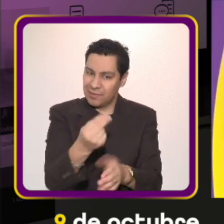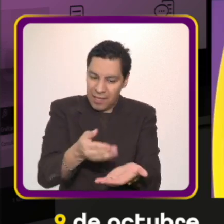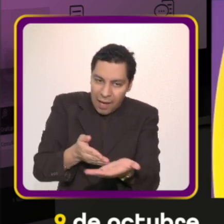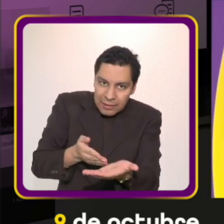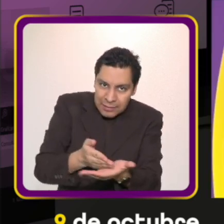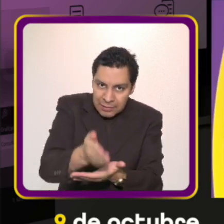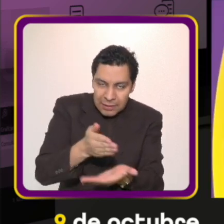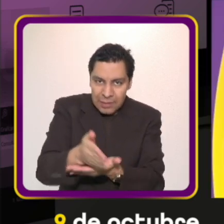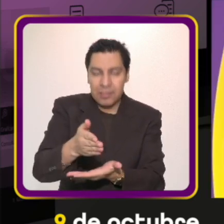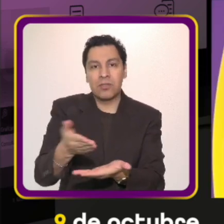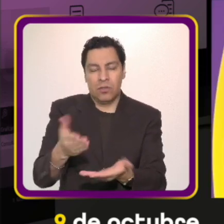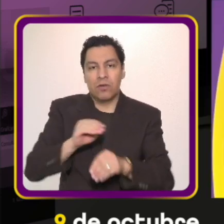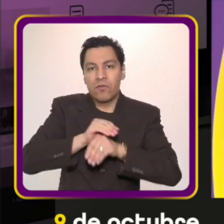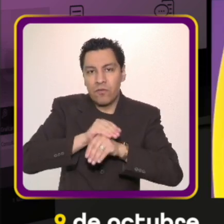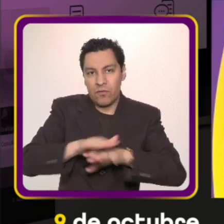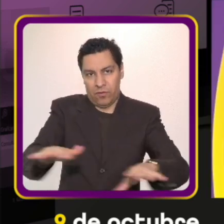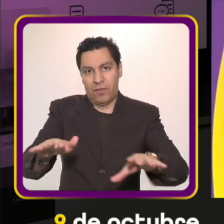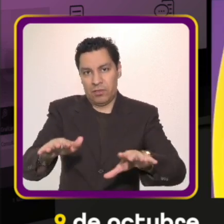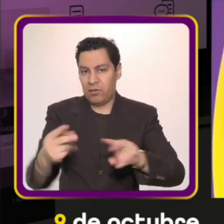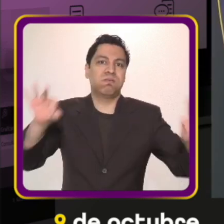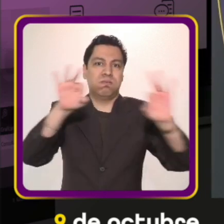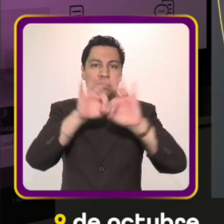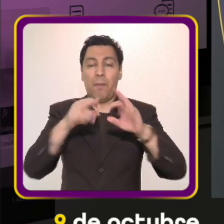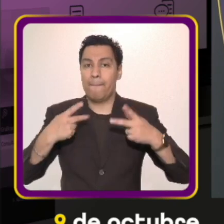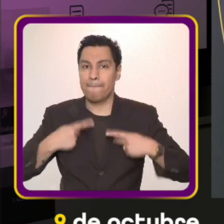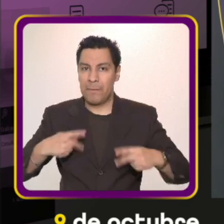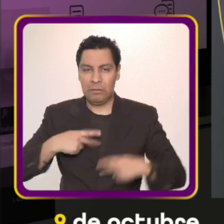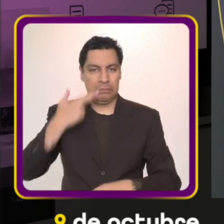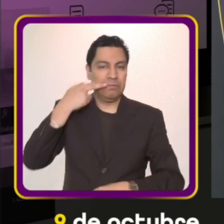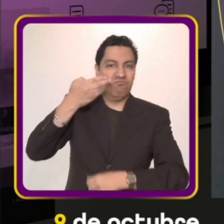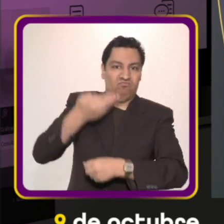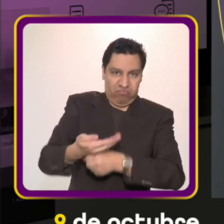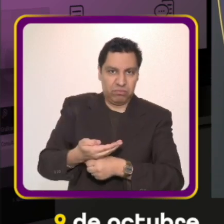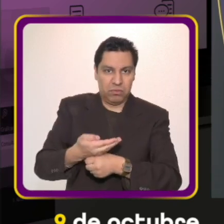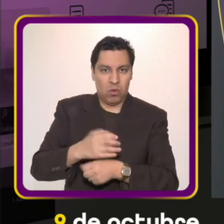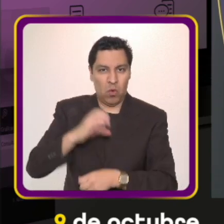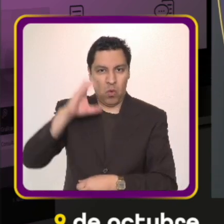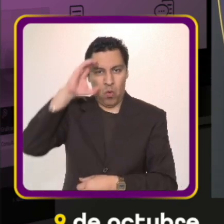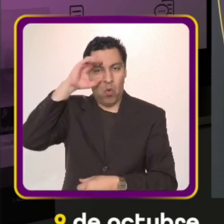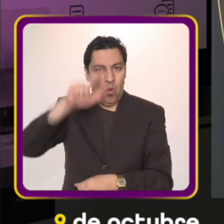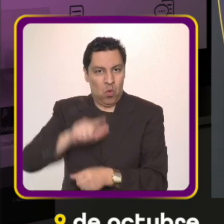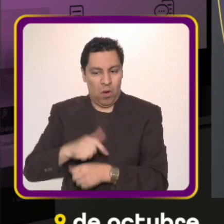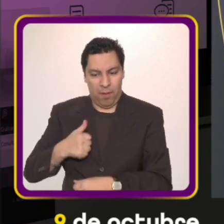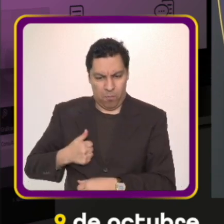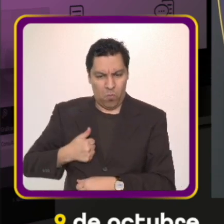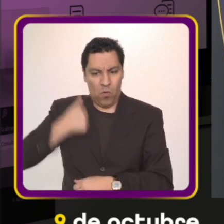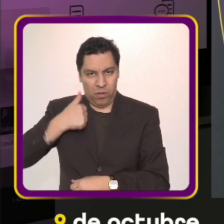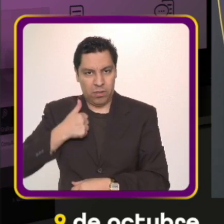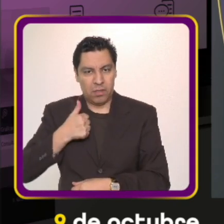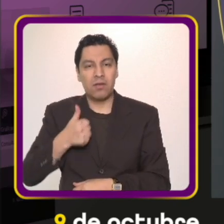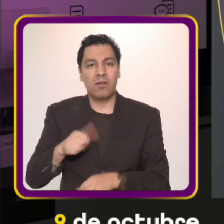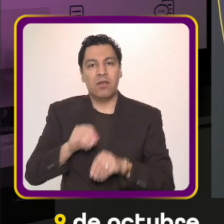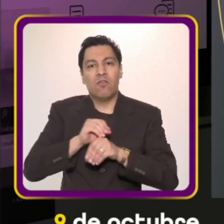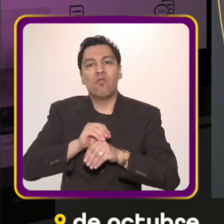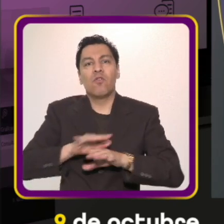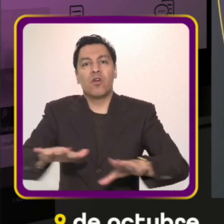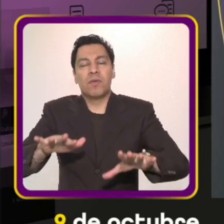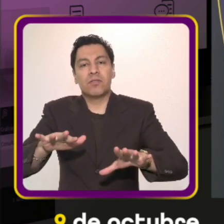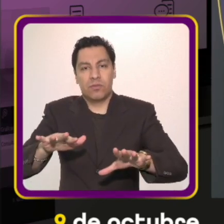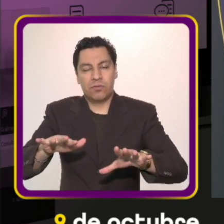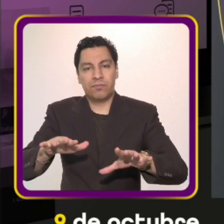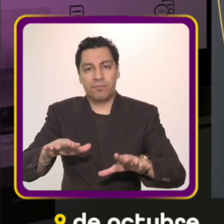el acceso a la información sin el periodismo de investigación. Crear una cultura de aprovechamiento de la información pública